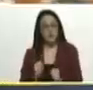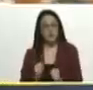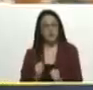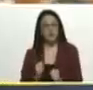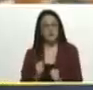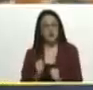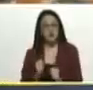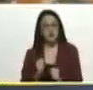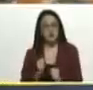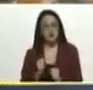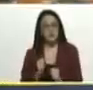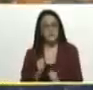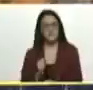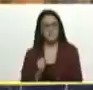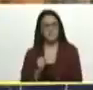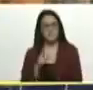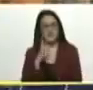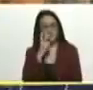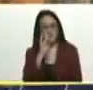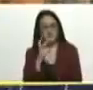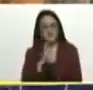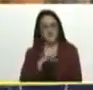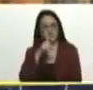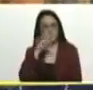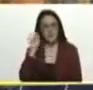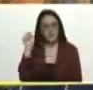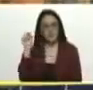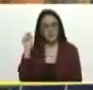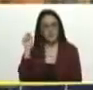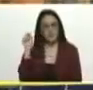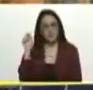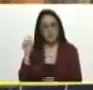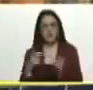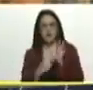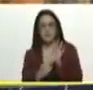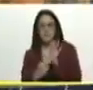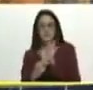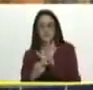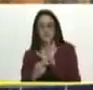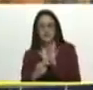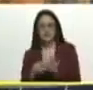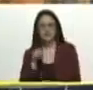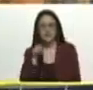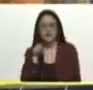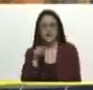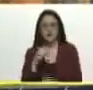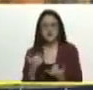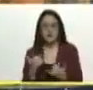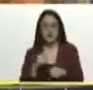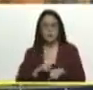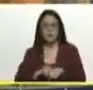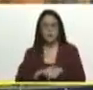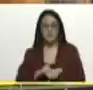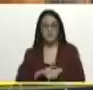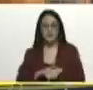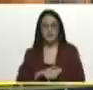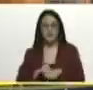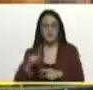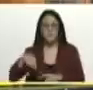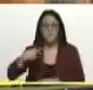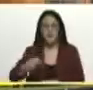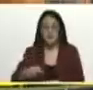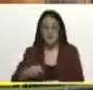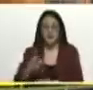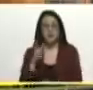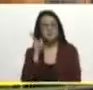requiere valor, y la visita de Maduro representa este momento. Mañana